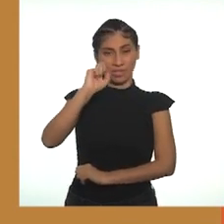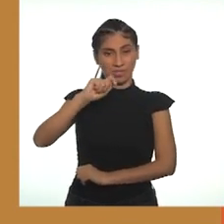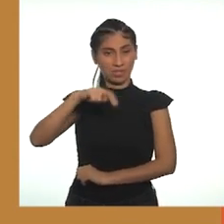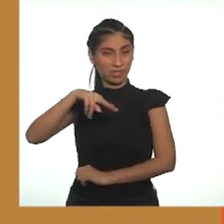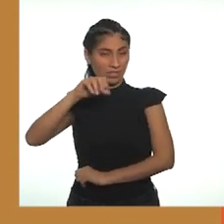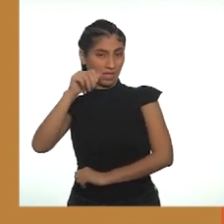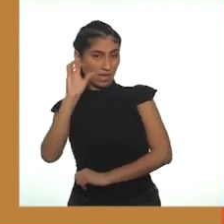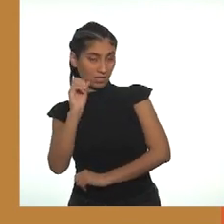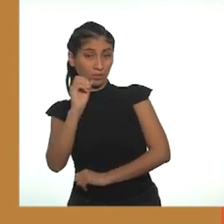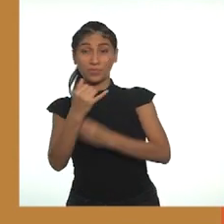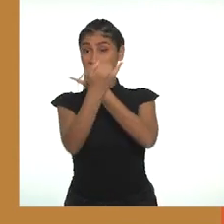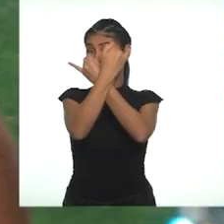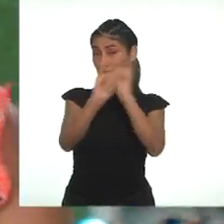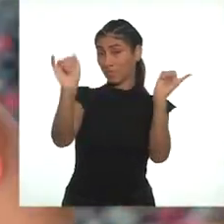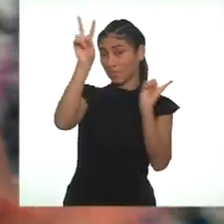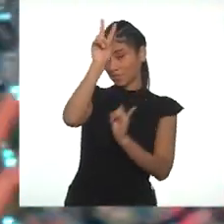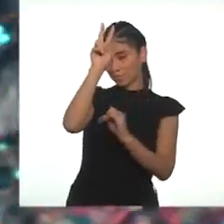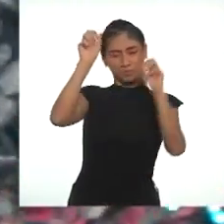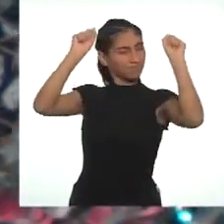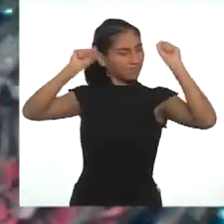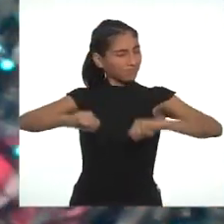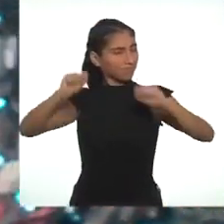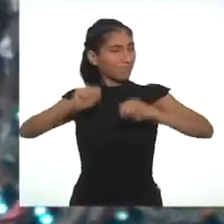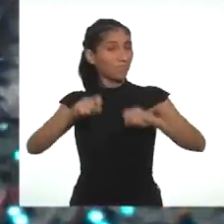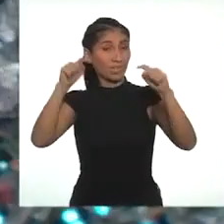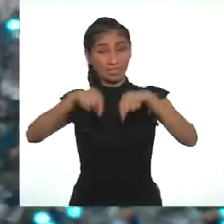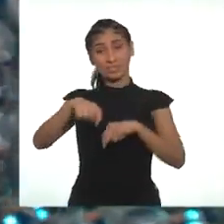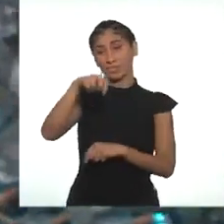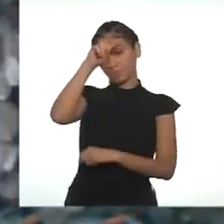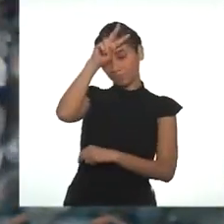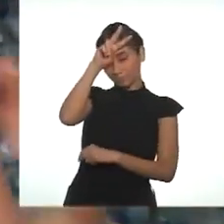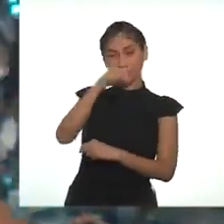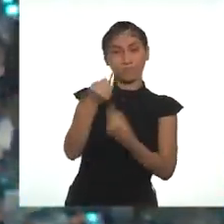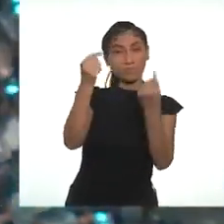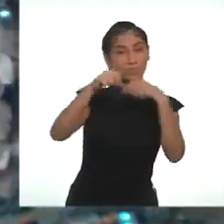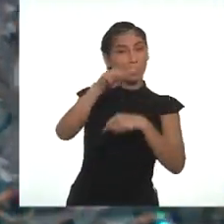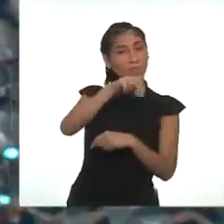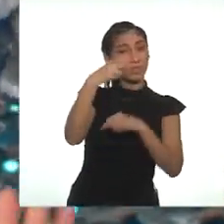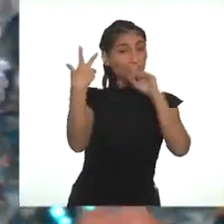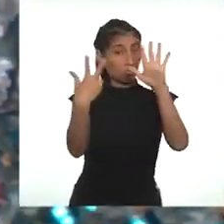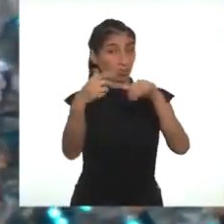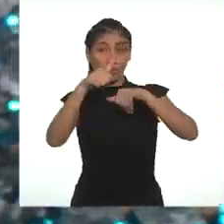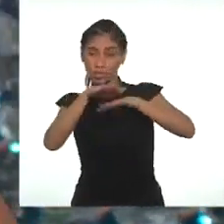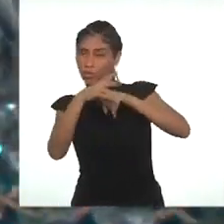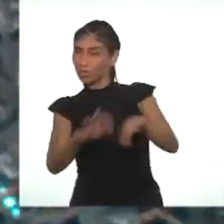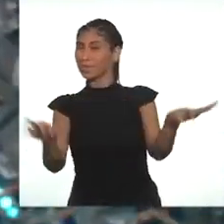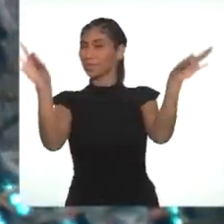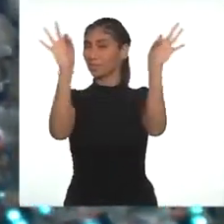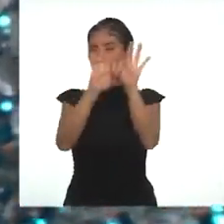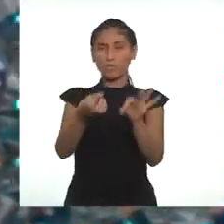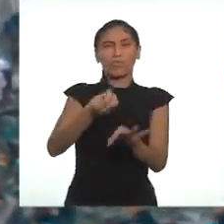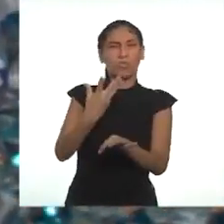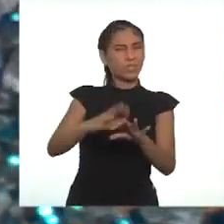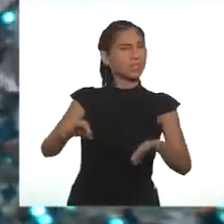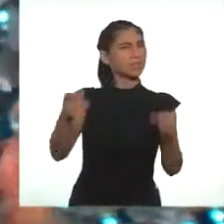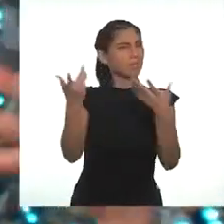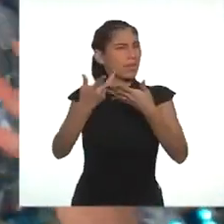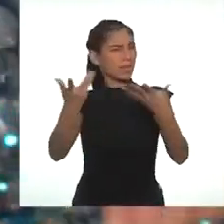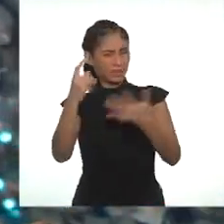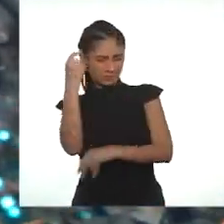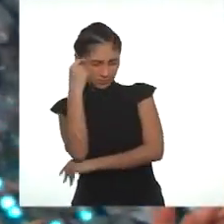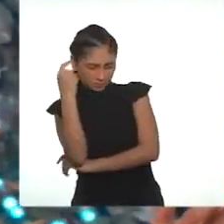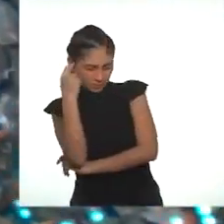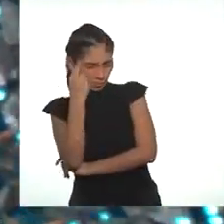de la independencia del Perú. Así es. Este 28 de julio es muy importante porque es una oportunidad